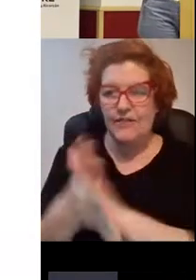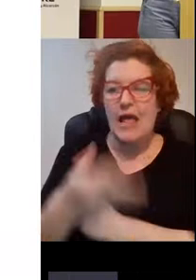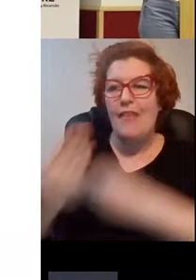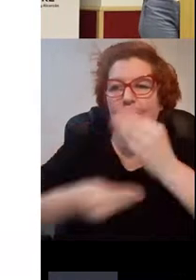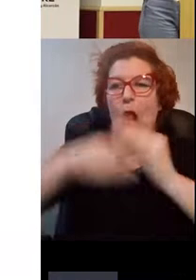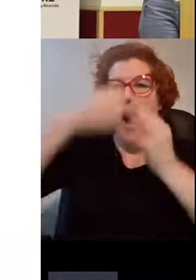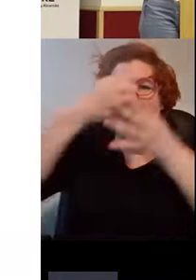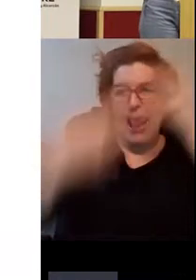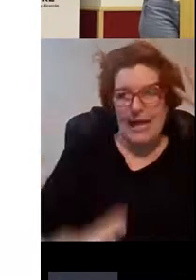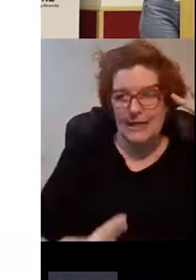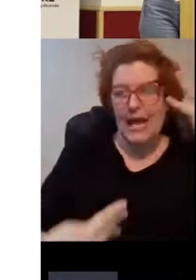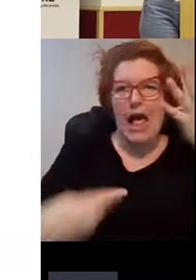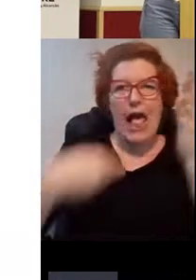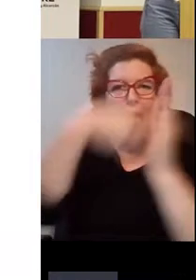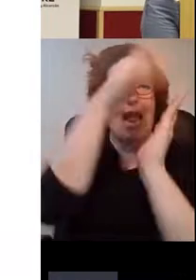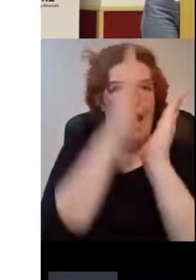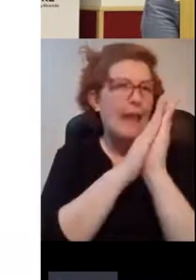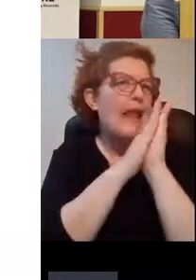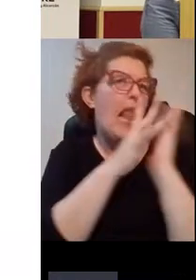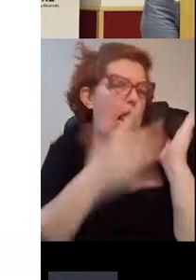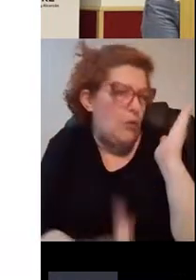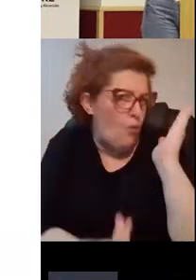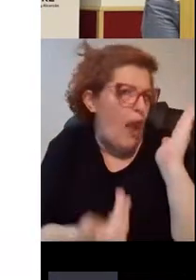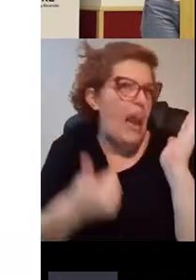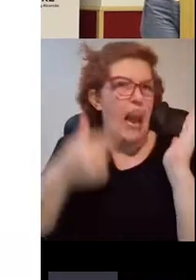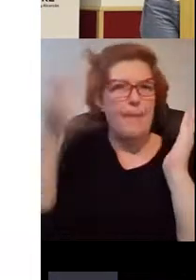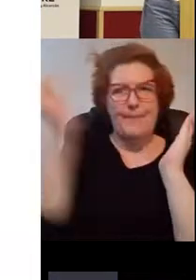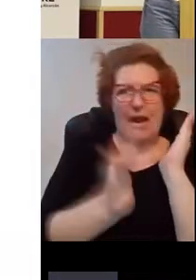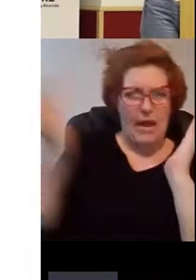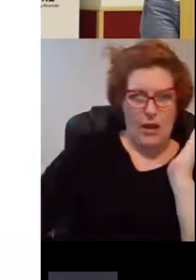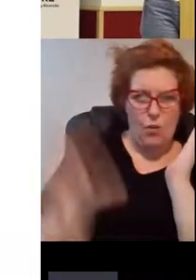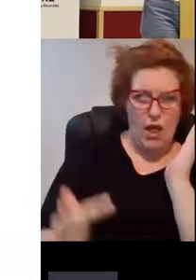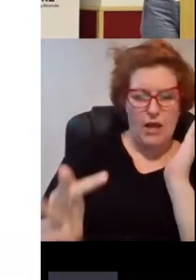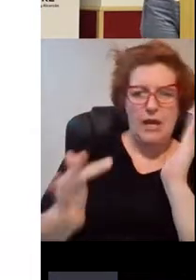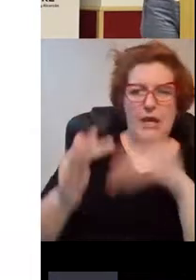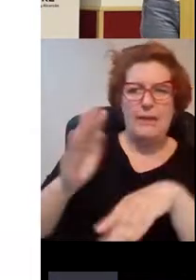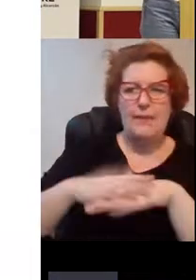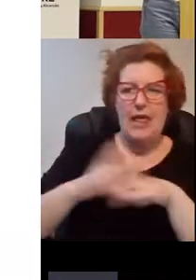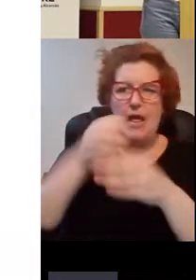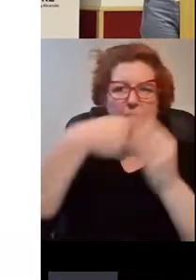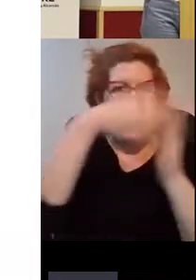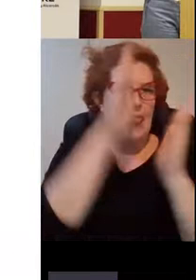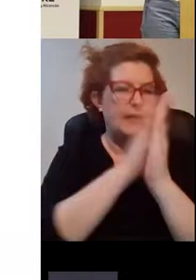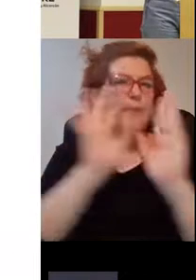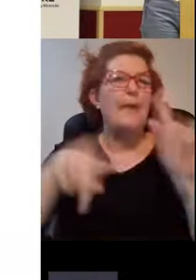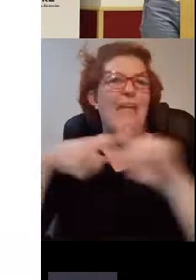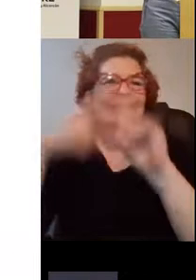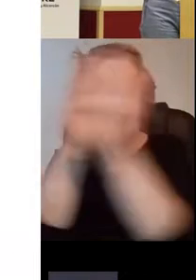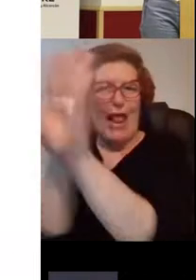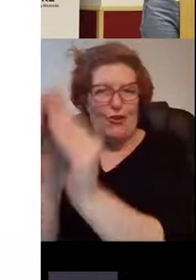con carteles de películas actuales en cartelera, una lista con sinopsis de películas.